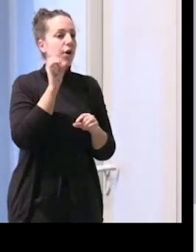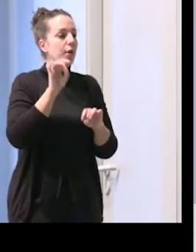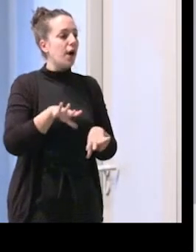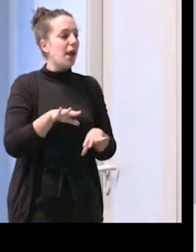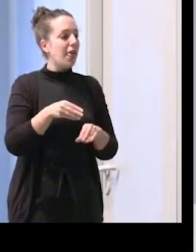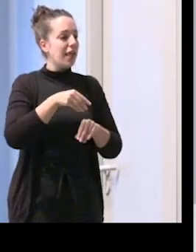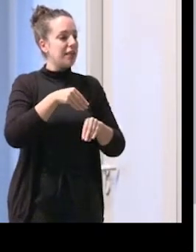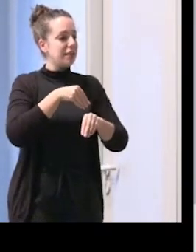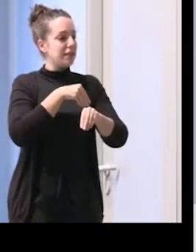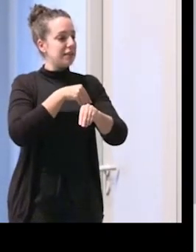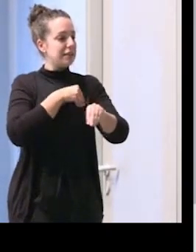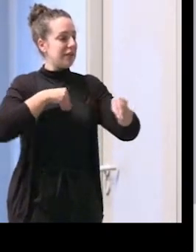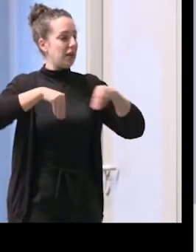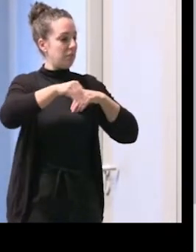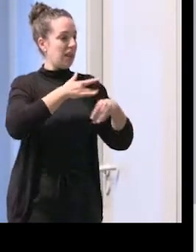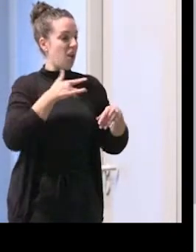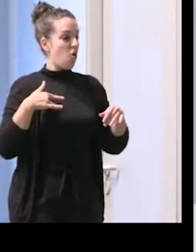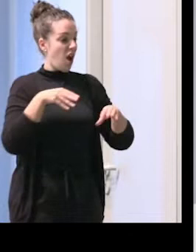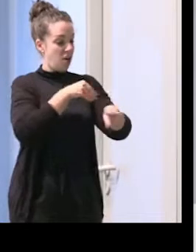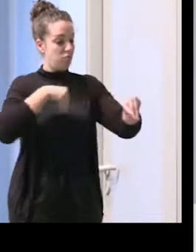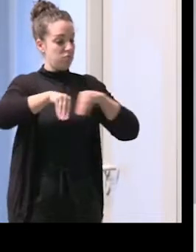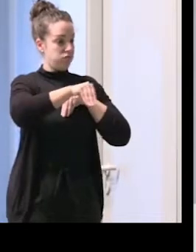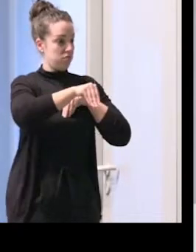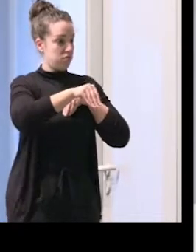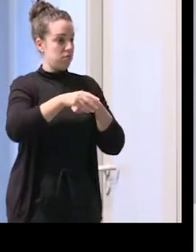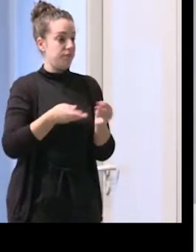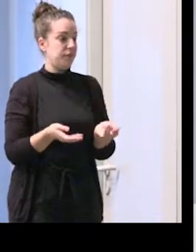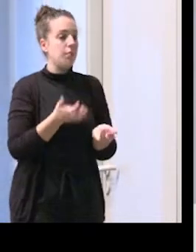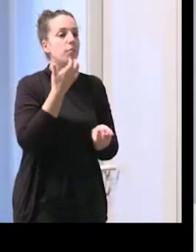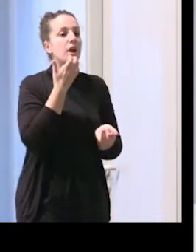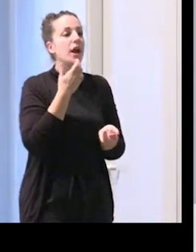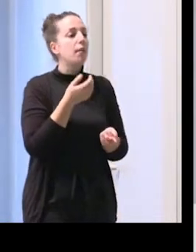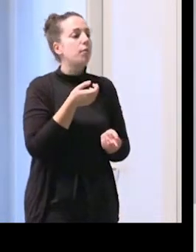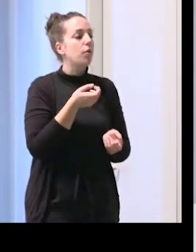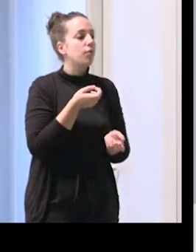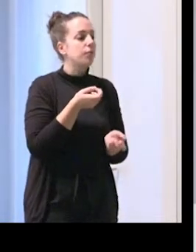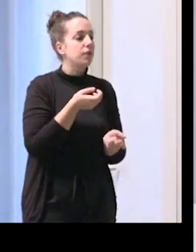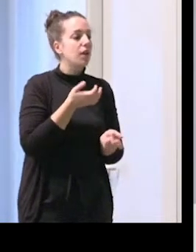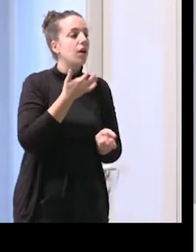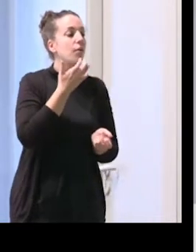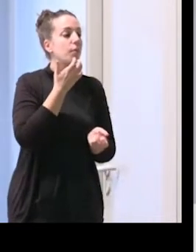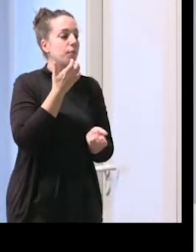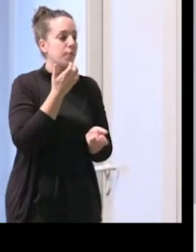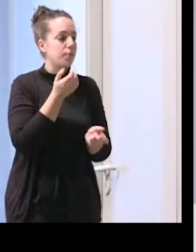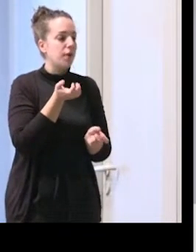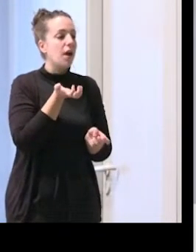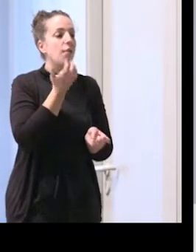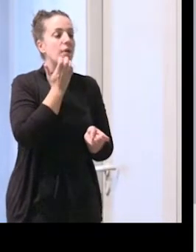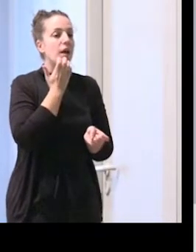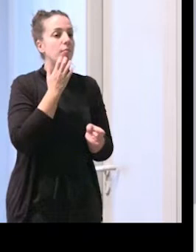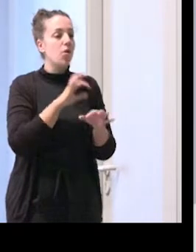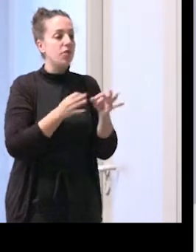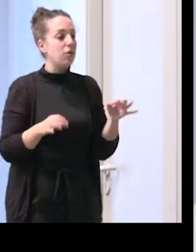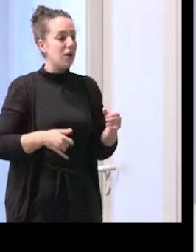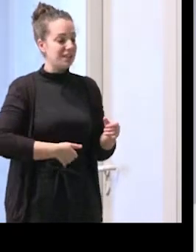trasplantes de órganos, distintos donantes. Ejemplos de estas células serían las células madres embrionarias o, por ejemplo, las células del